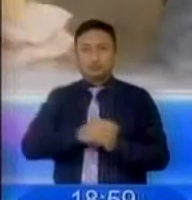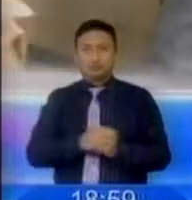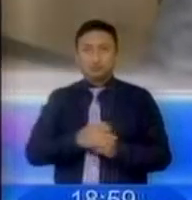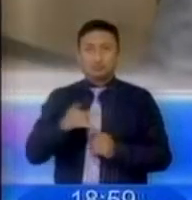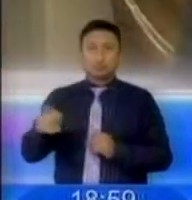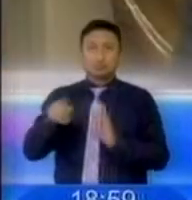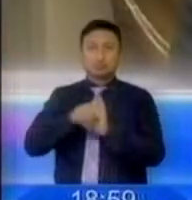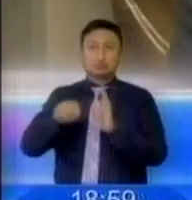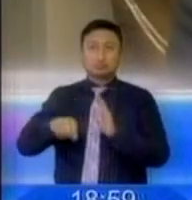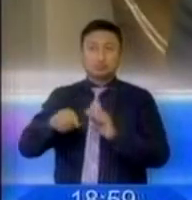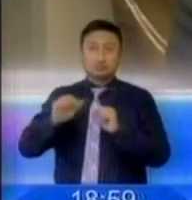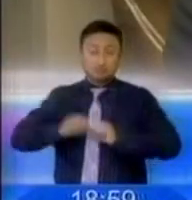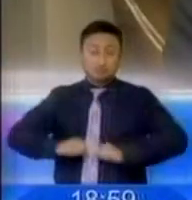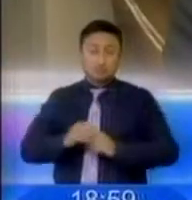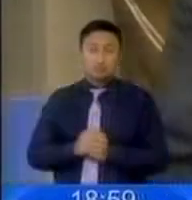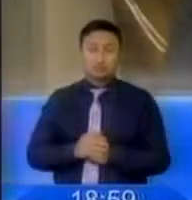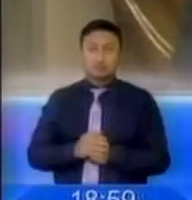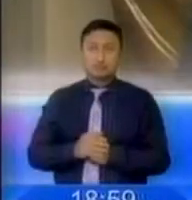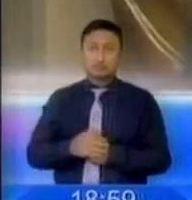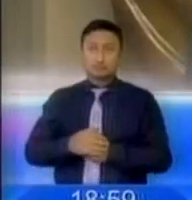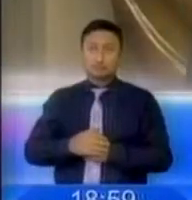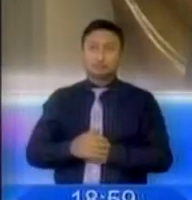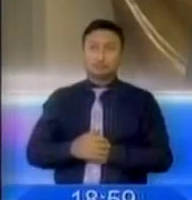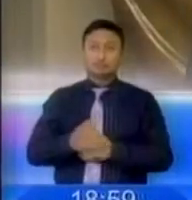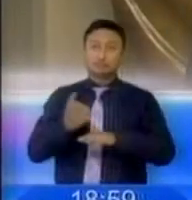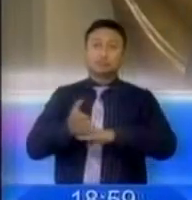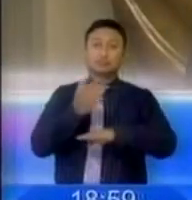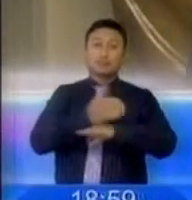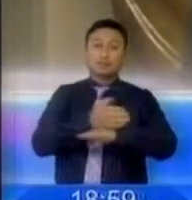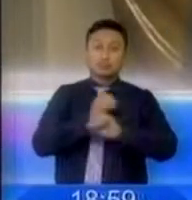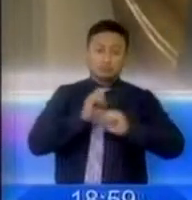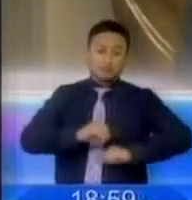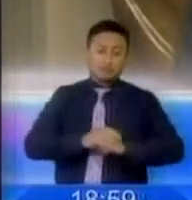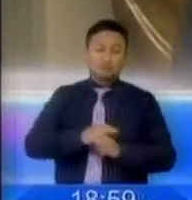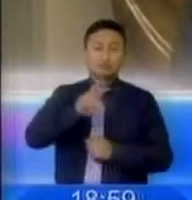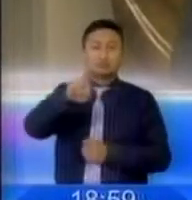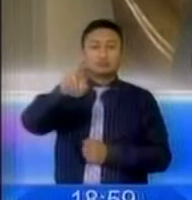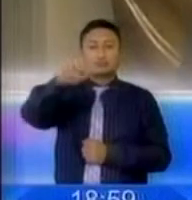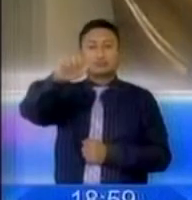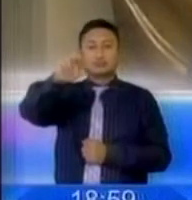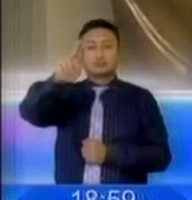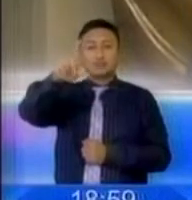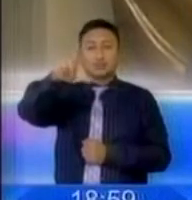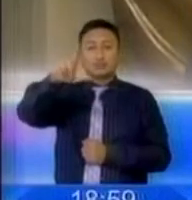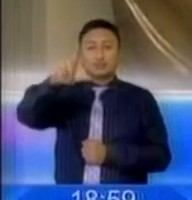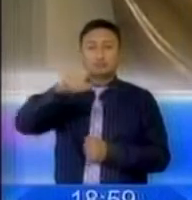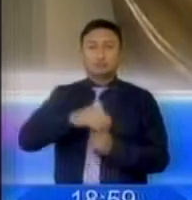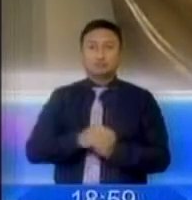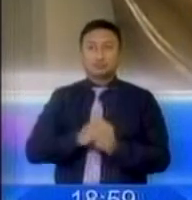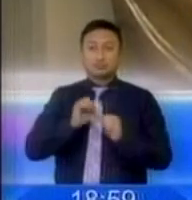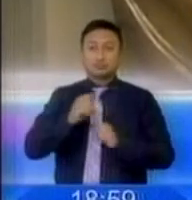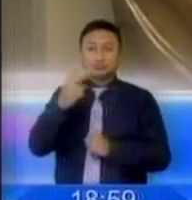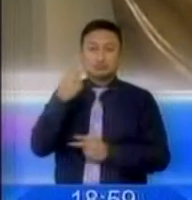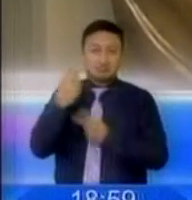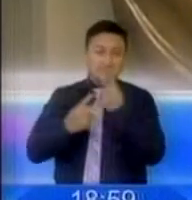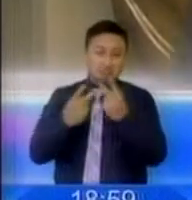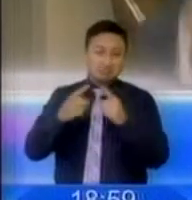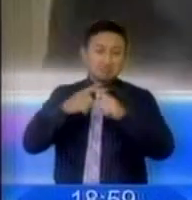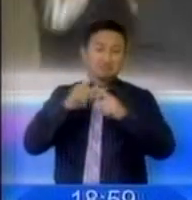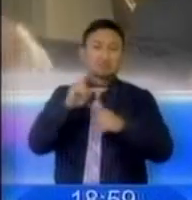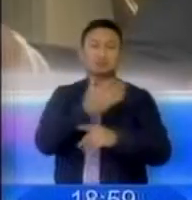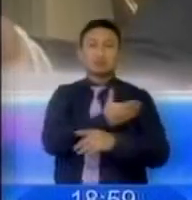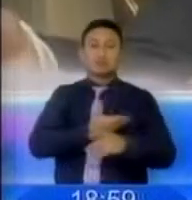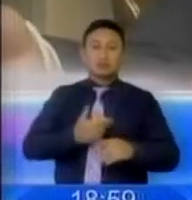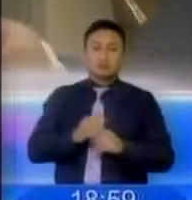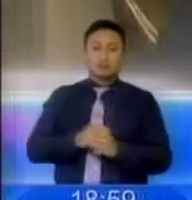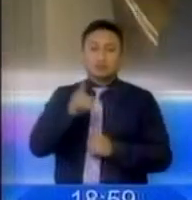técnica de Balda. Y lo mismo ha sucedido en varias ocasiones con Raúl Chicaiza, que van a visitar al ex vicepresidente y